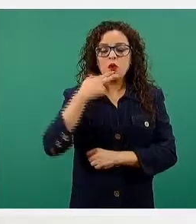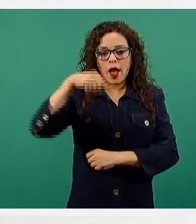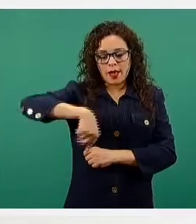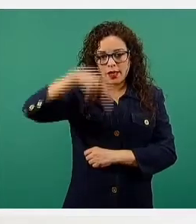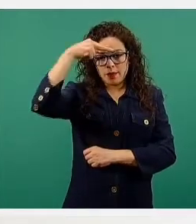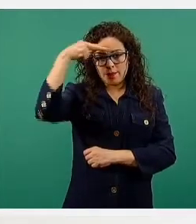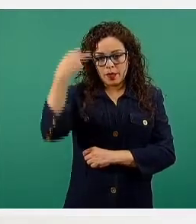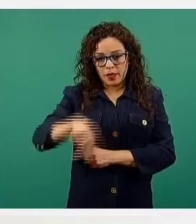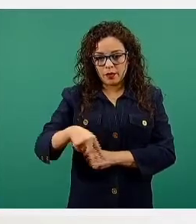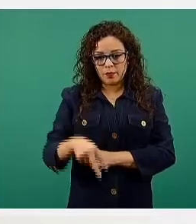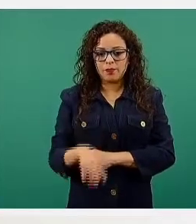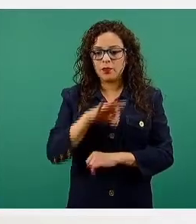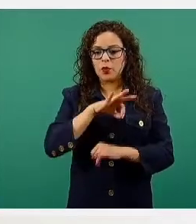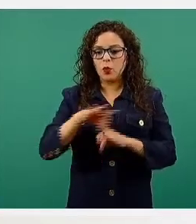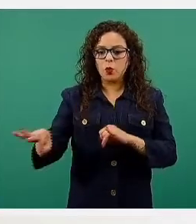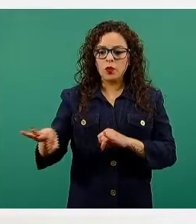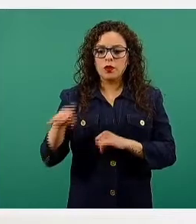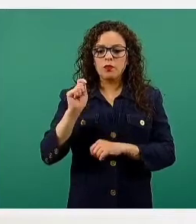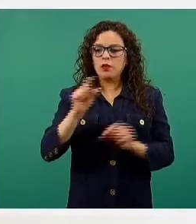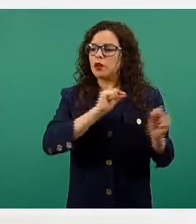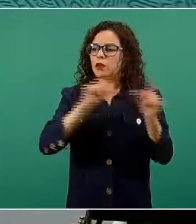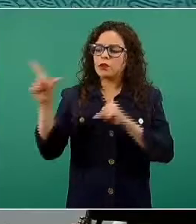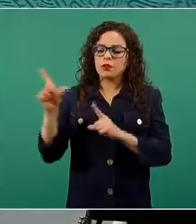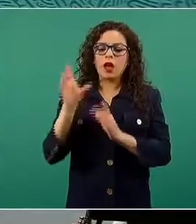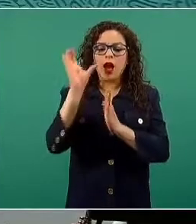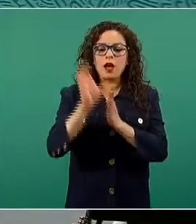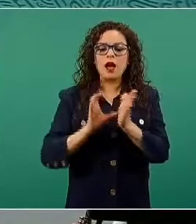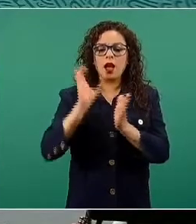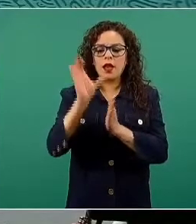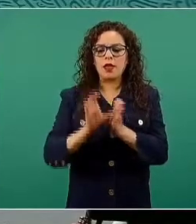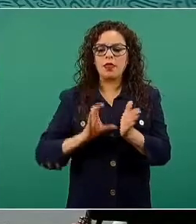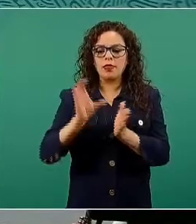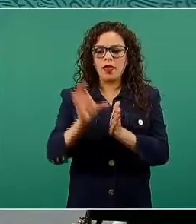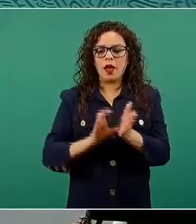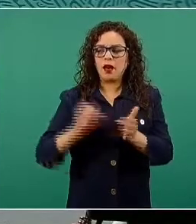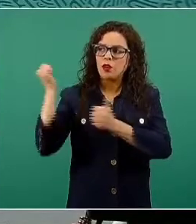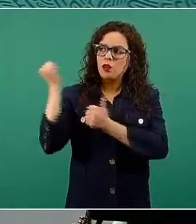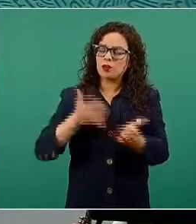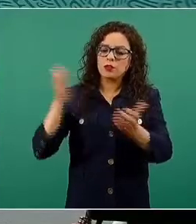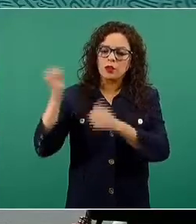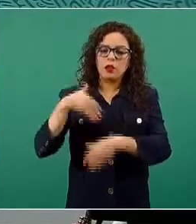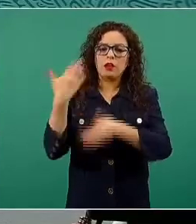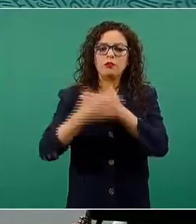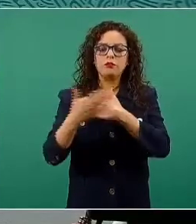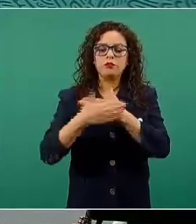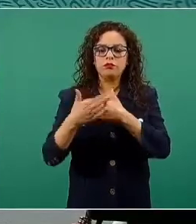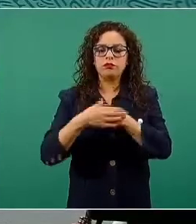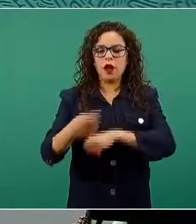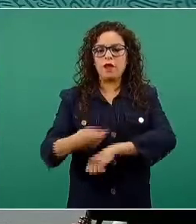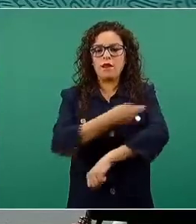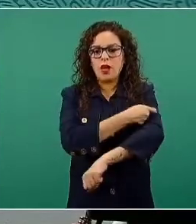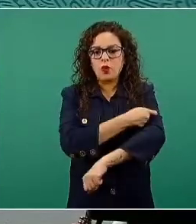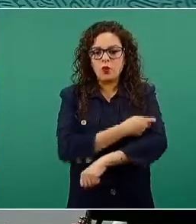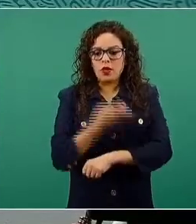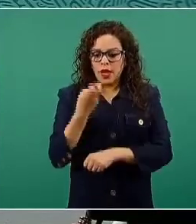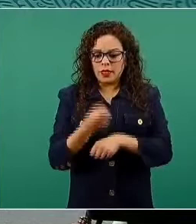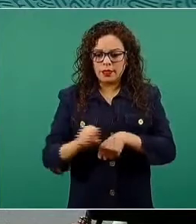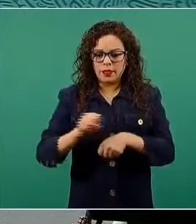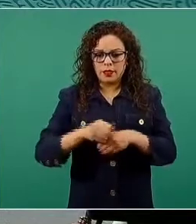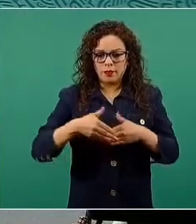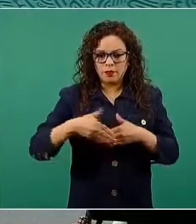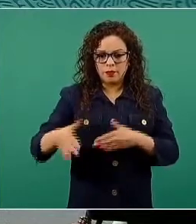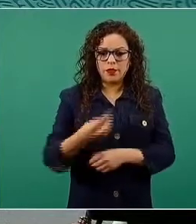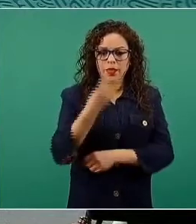México. Y veamos la última diapositiva, que es el calendario de las vacunas que estaremos recibiendo en la semana del